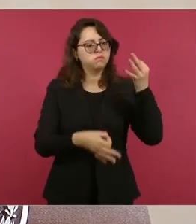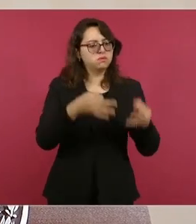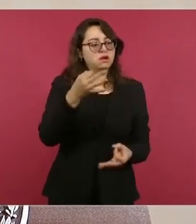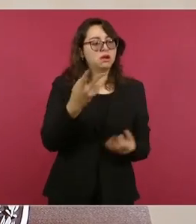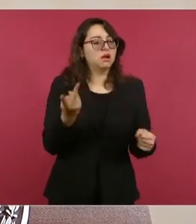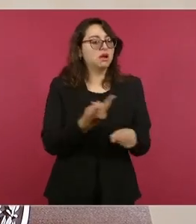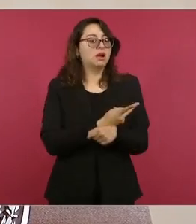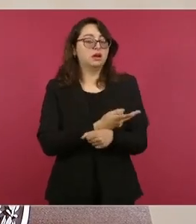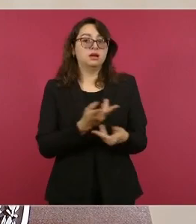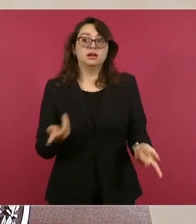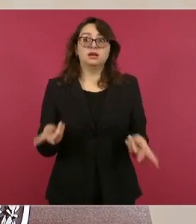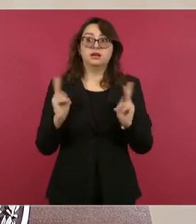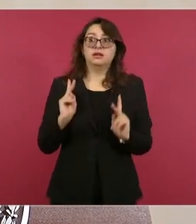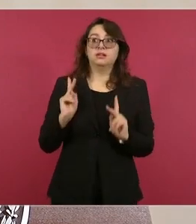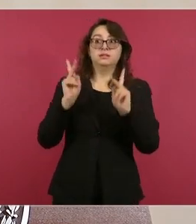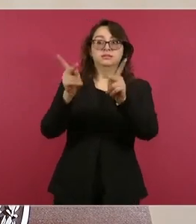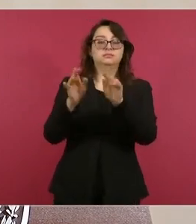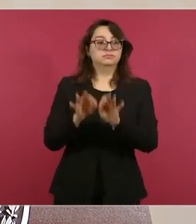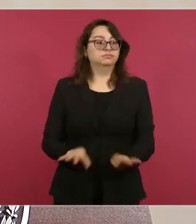público,